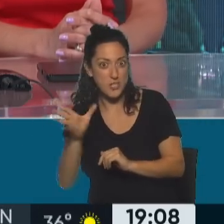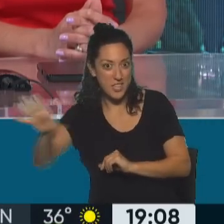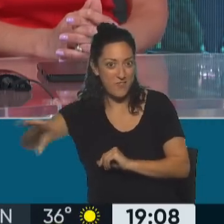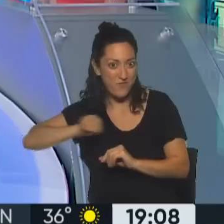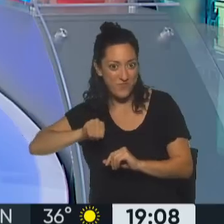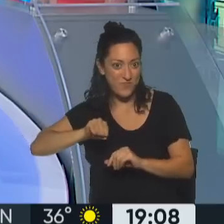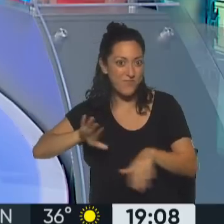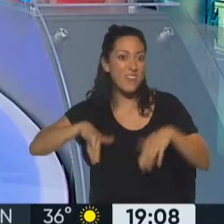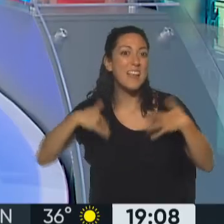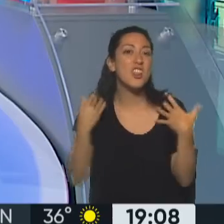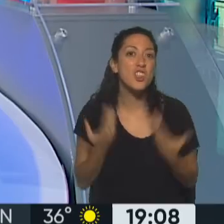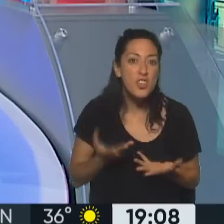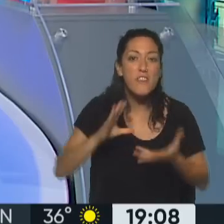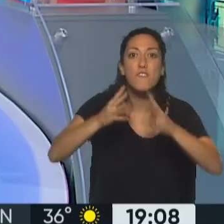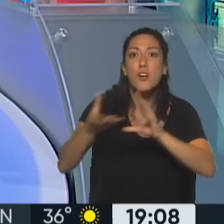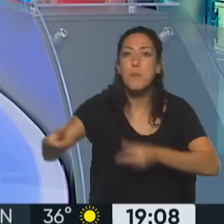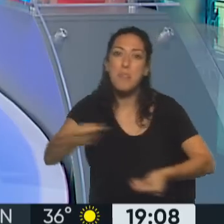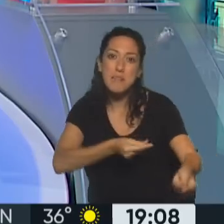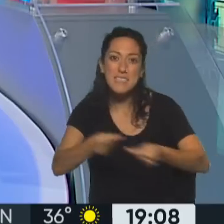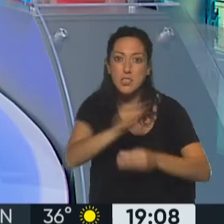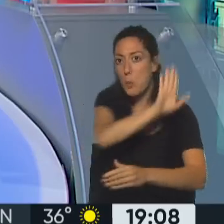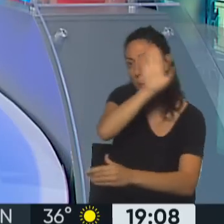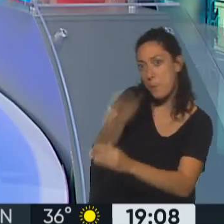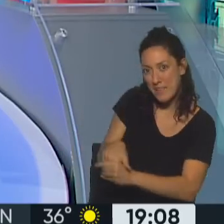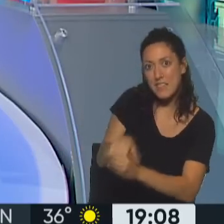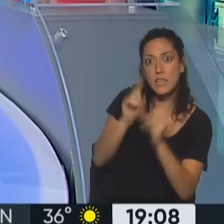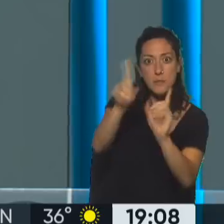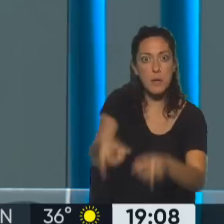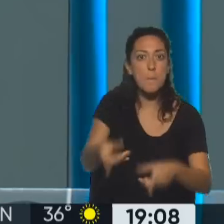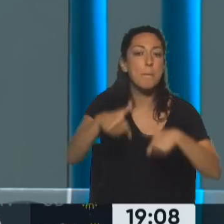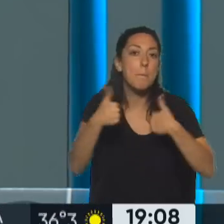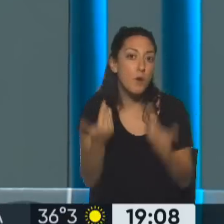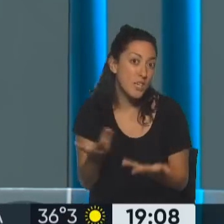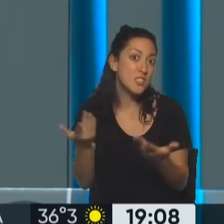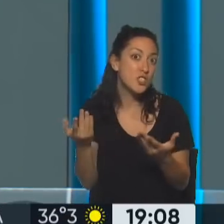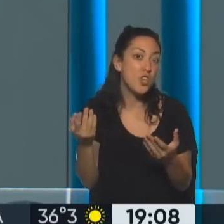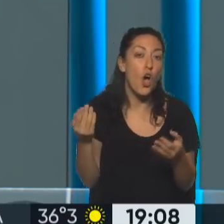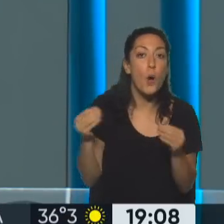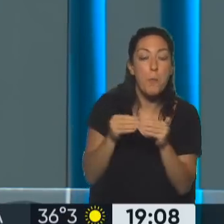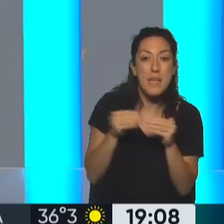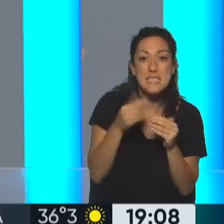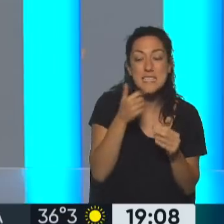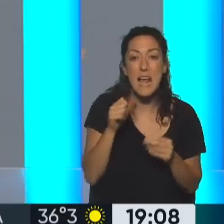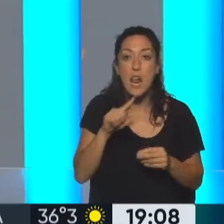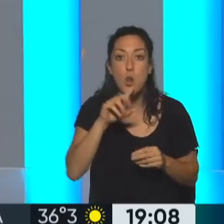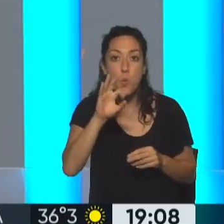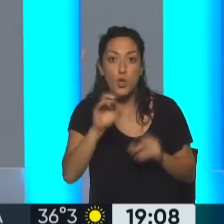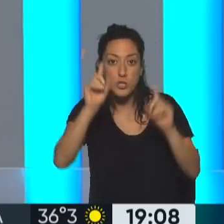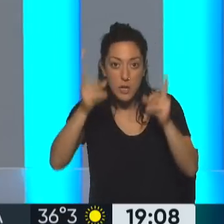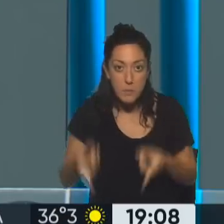se mete en cómo se administra esto. Por eso es que la Corte, y lo dice bien la doctora Salvo, de alguna manera se